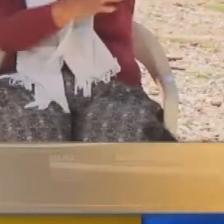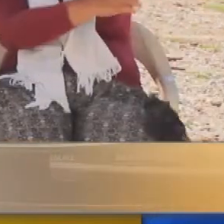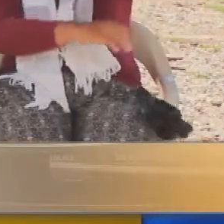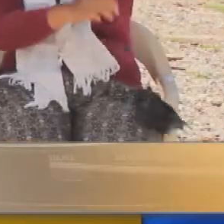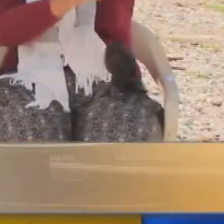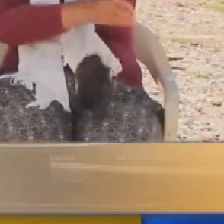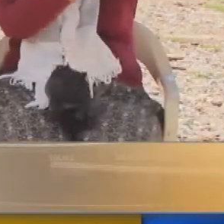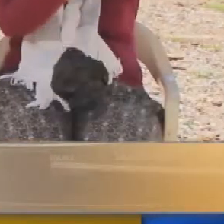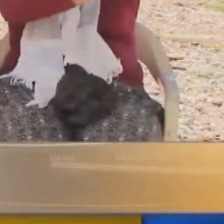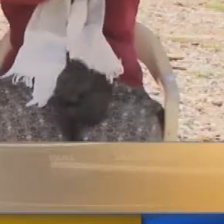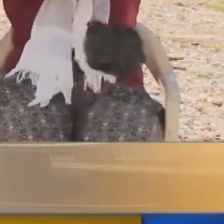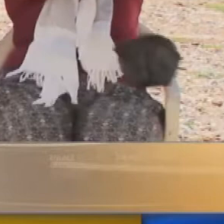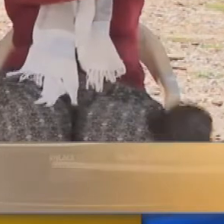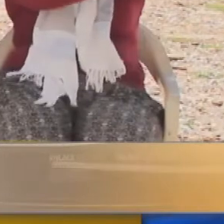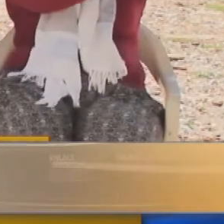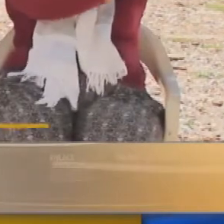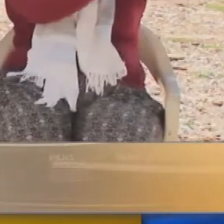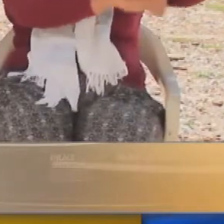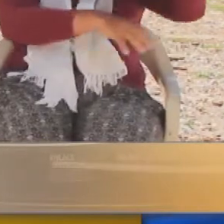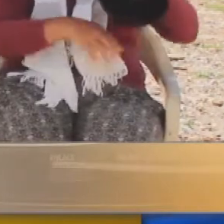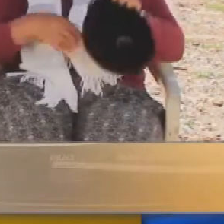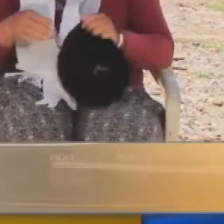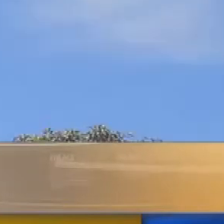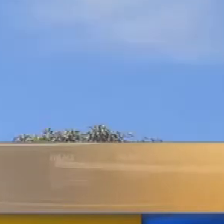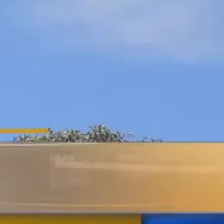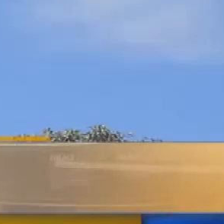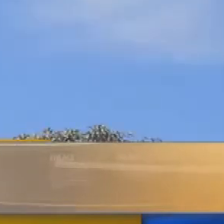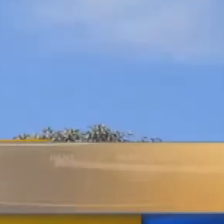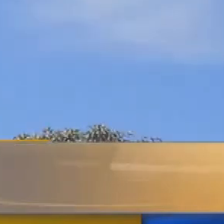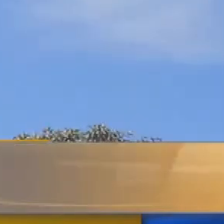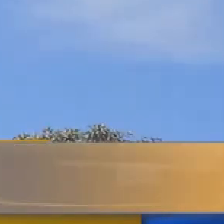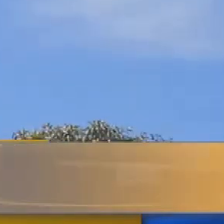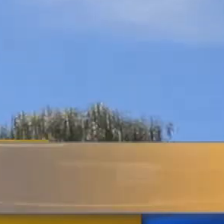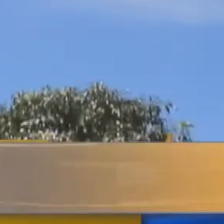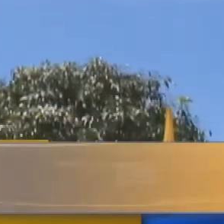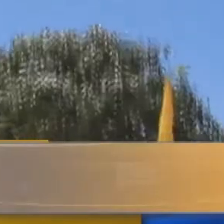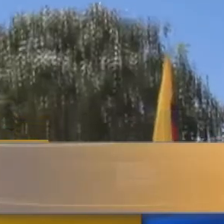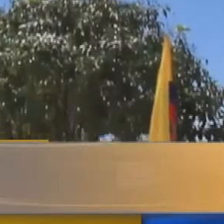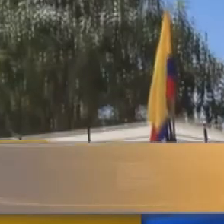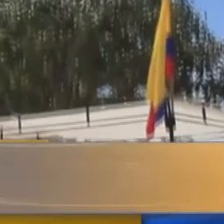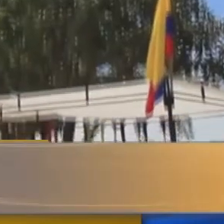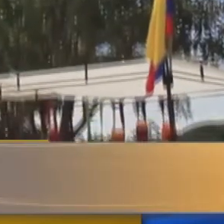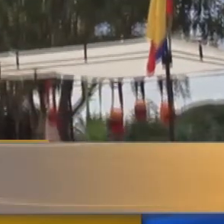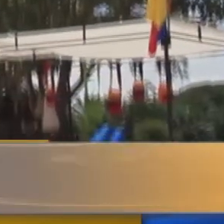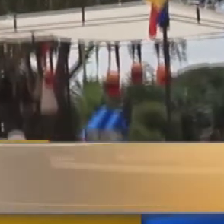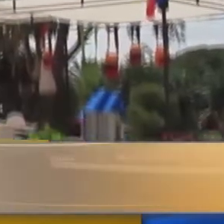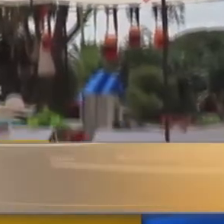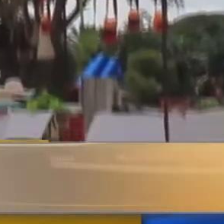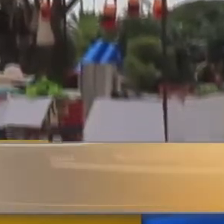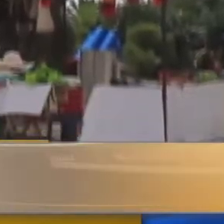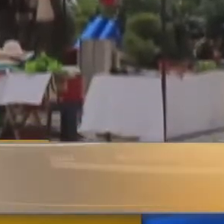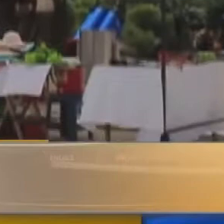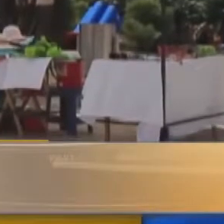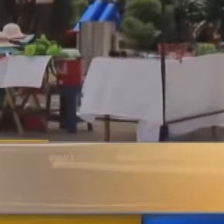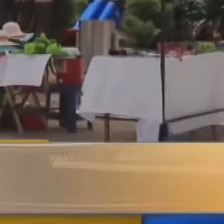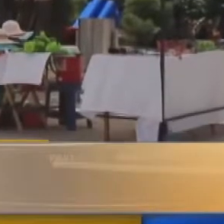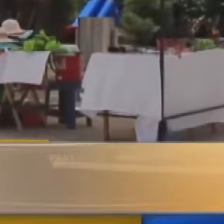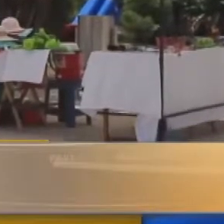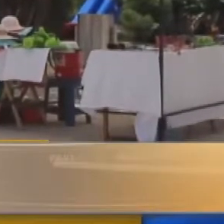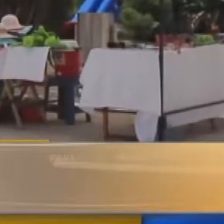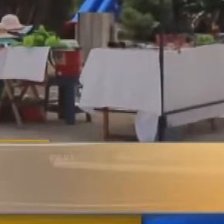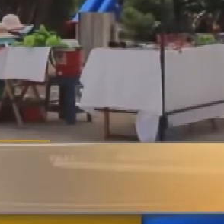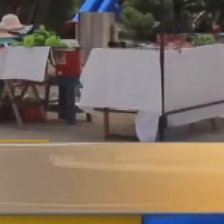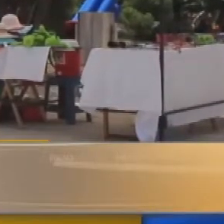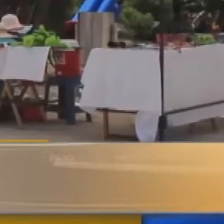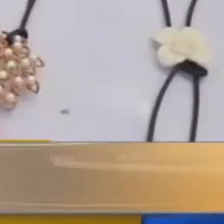se comenzaron a ubicar algunas mujeres artesanas, quienes aseguraron que encuentran en este lugar una alternativa de empleo. Para este fin